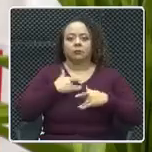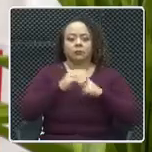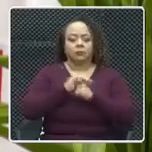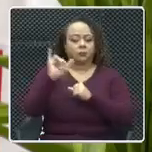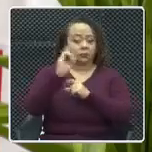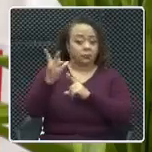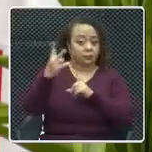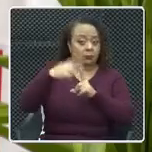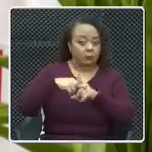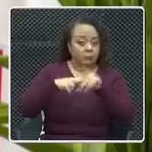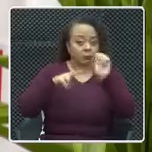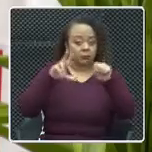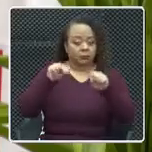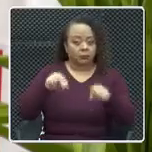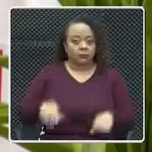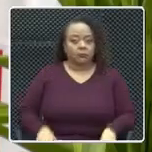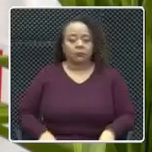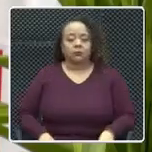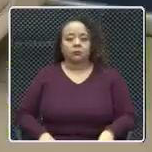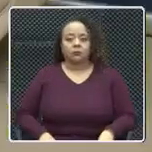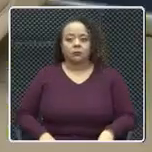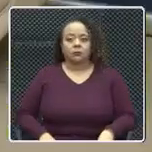¿Igual aplicaría el ser referida al INSS?